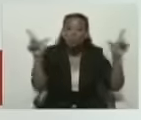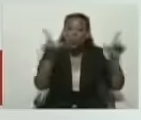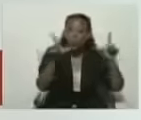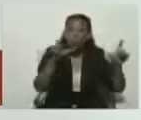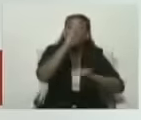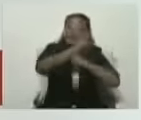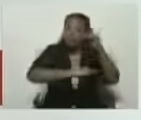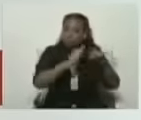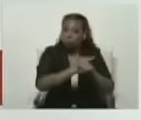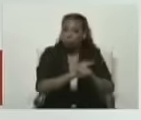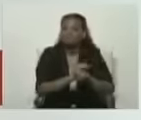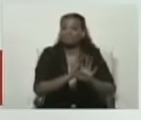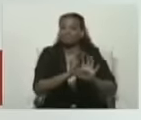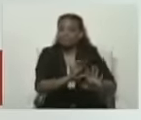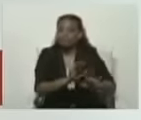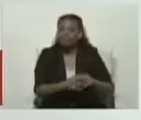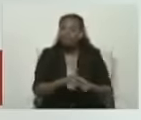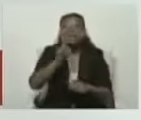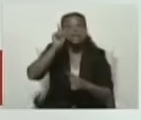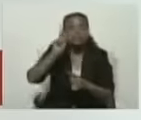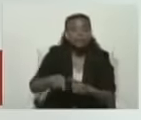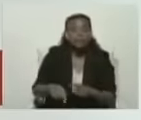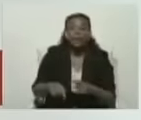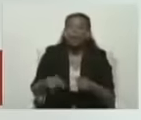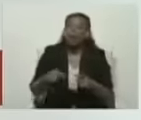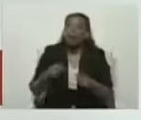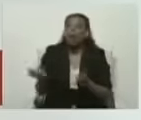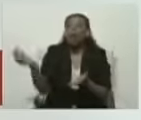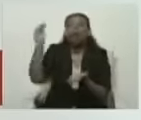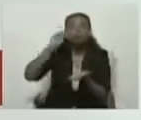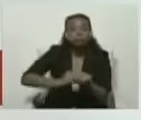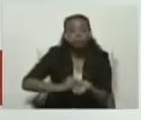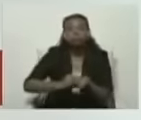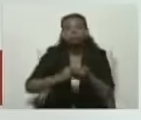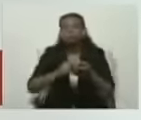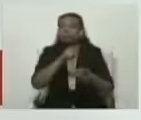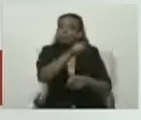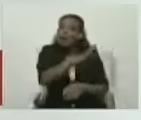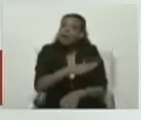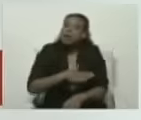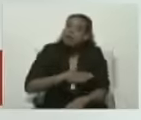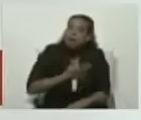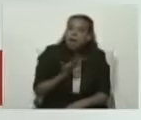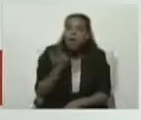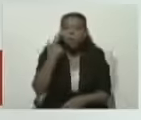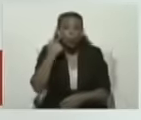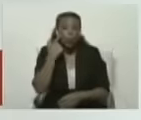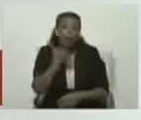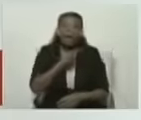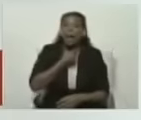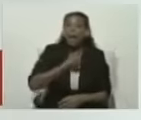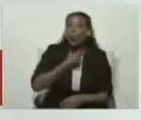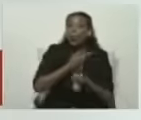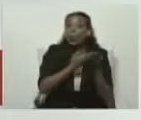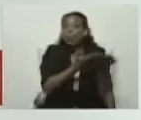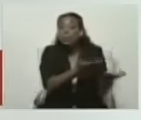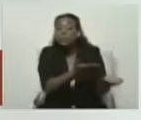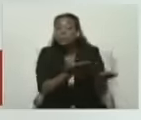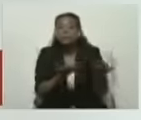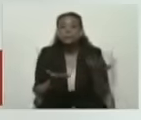comunicación internacional. Y otra vez, ellos prefieren ser